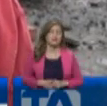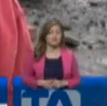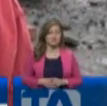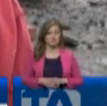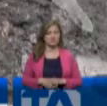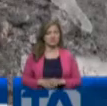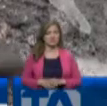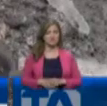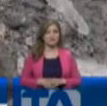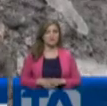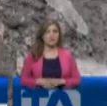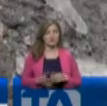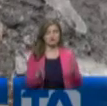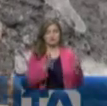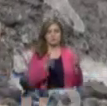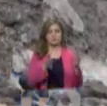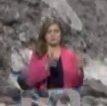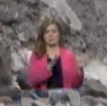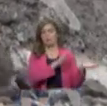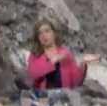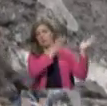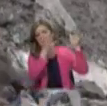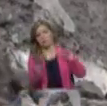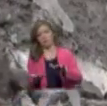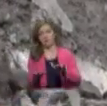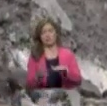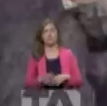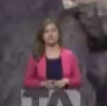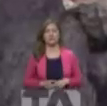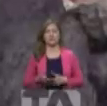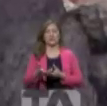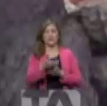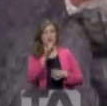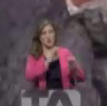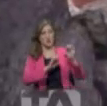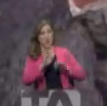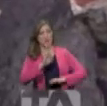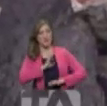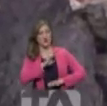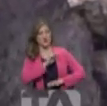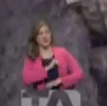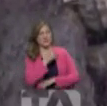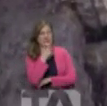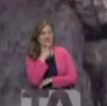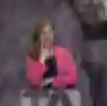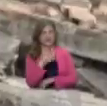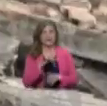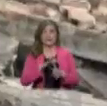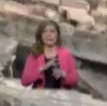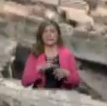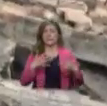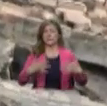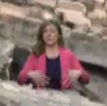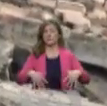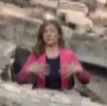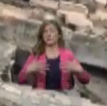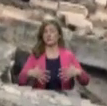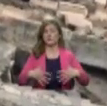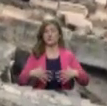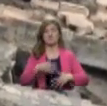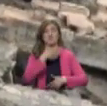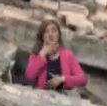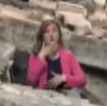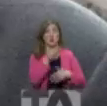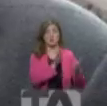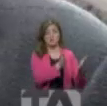que se venció. El riesgo es inminente según evaluación de los bomberos y técnicos de la municipalidad de Tulcán, por lo que se analiza su